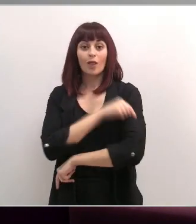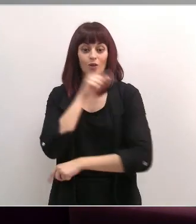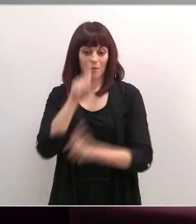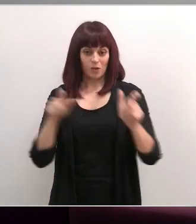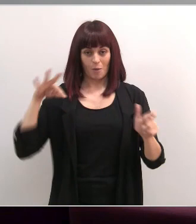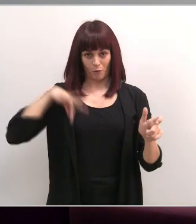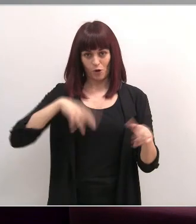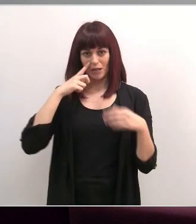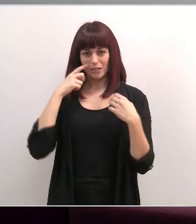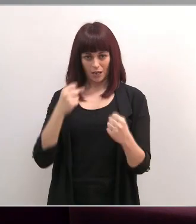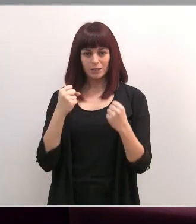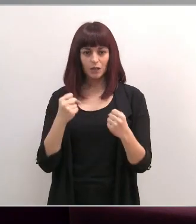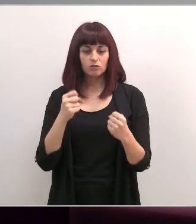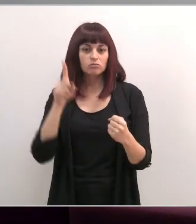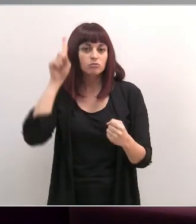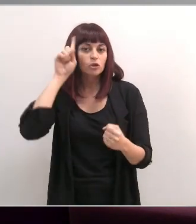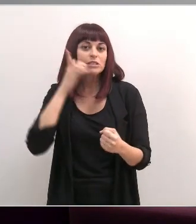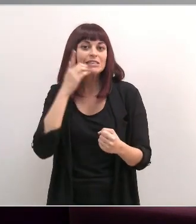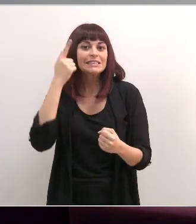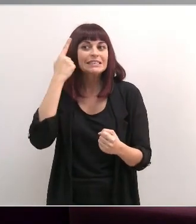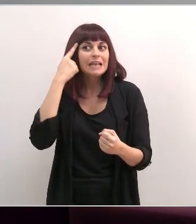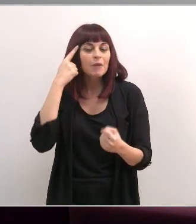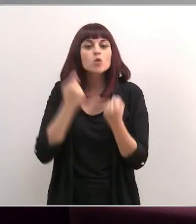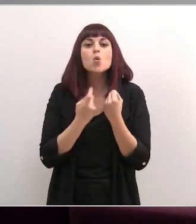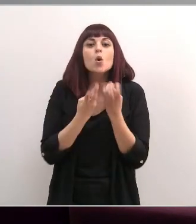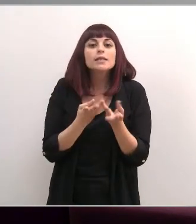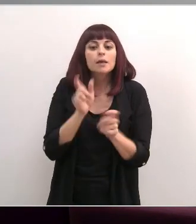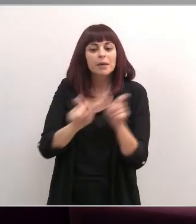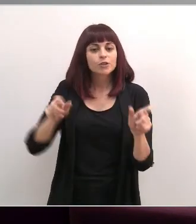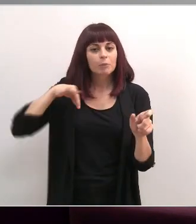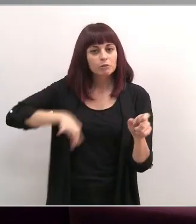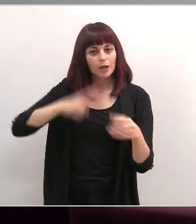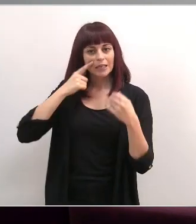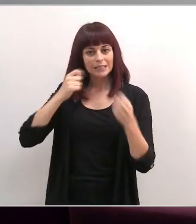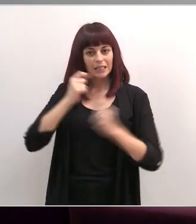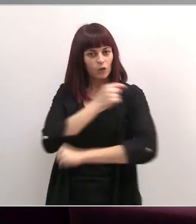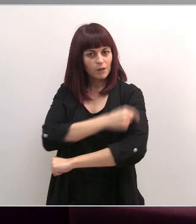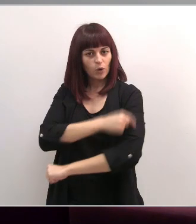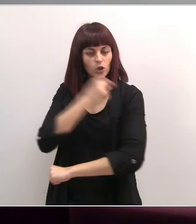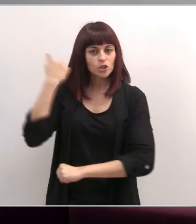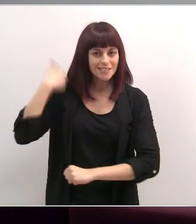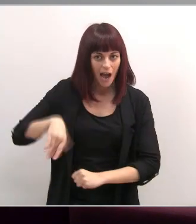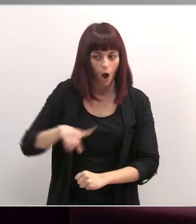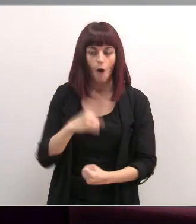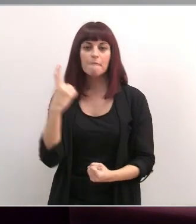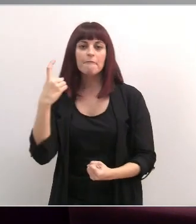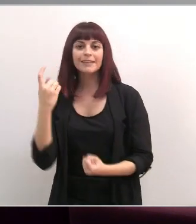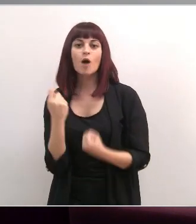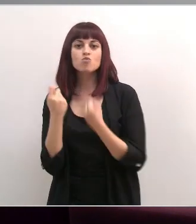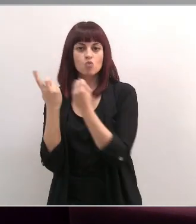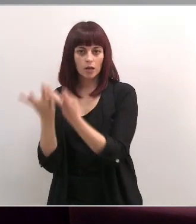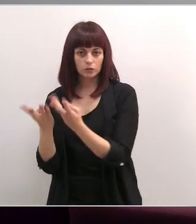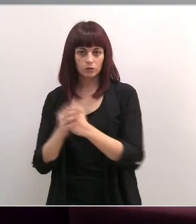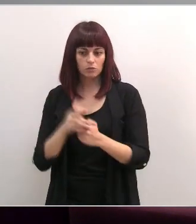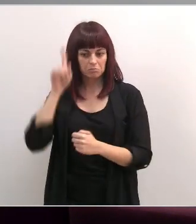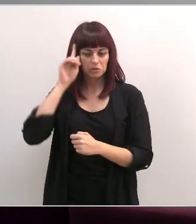sanitarios. Bueno, no sé si tiene cifras actualizadas del número de sanitarios que se han vacunado y de los que quedarían por vacunar. No